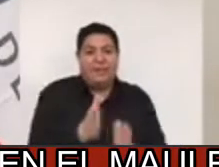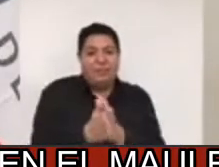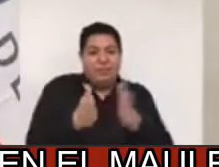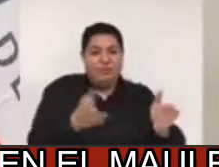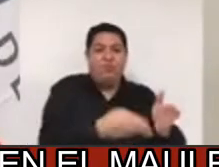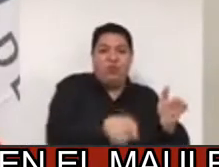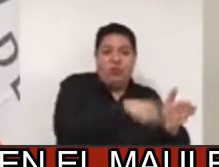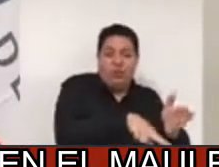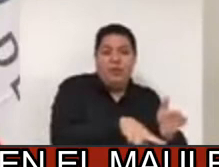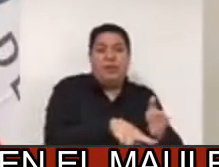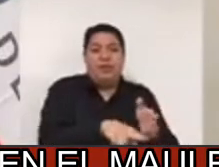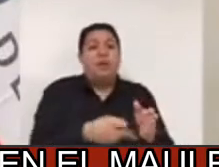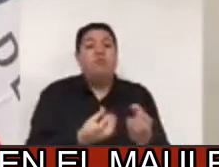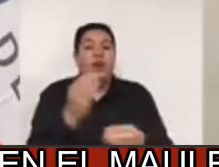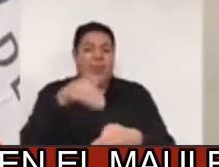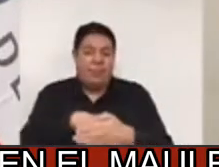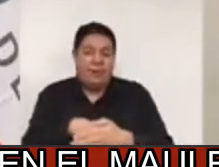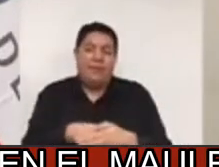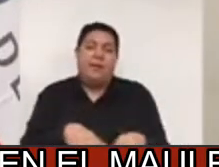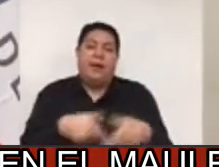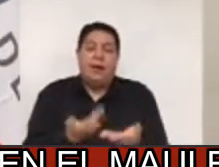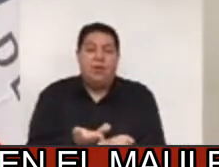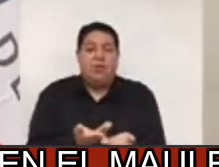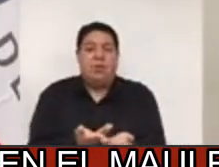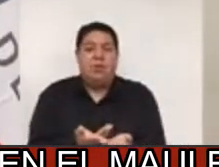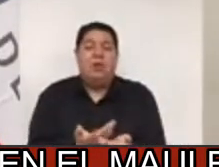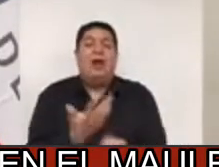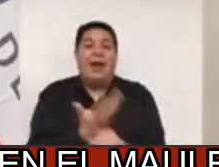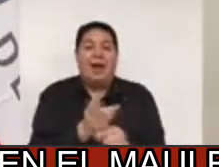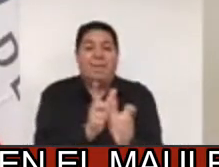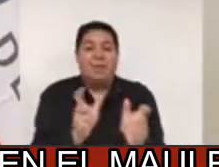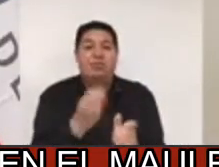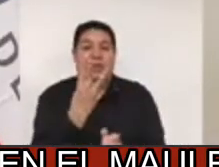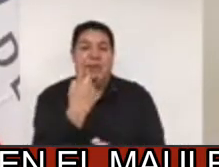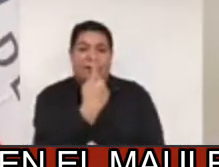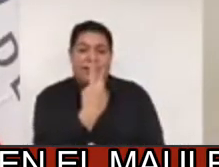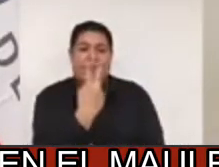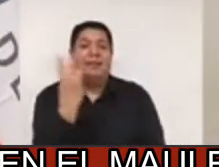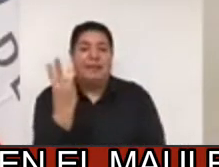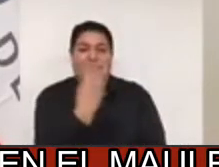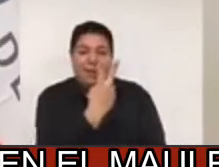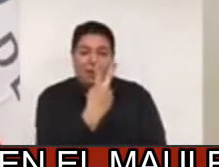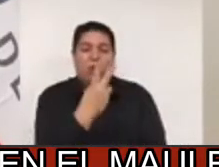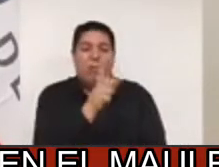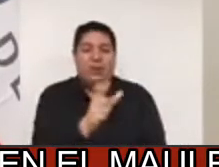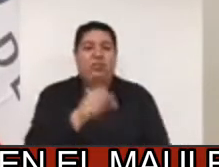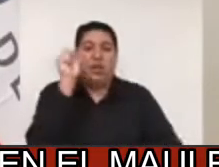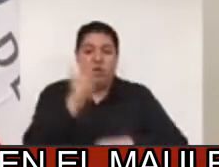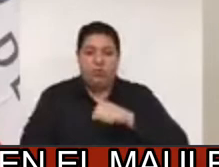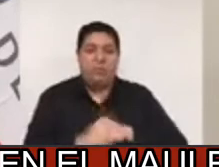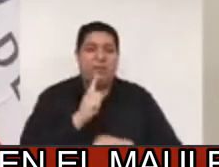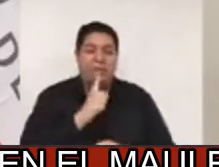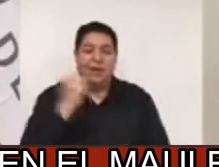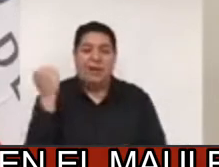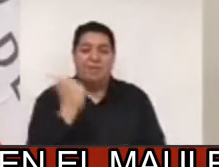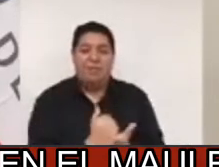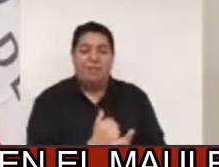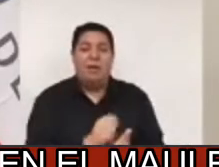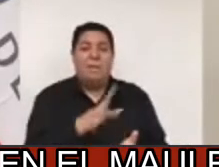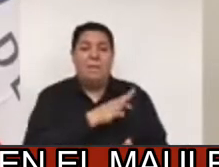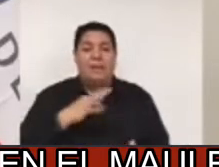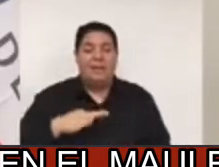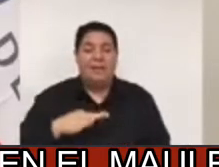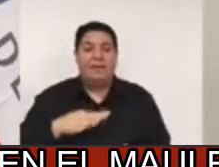buenas tardes nosotros el día de hoy tenemos 32 pacientes confirmados que están validados por el ministerio de salud